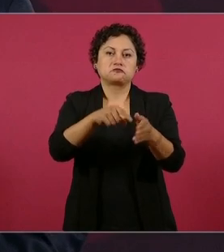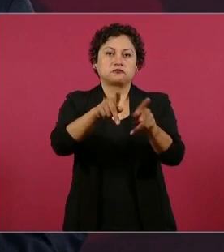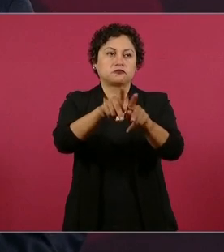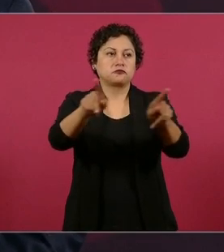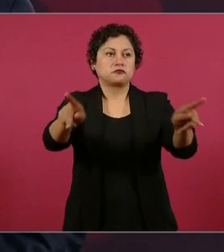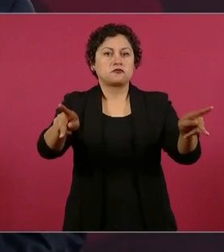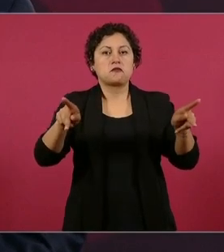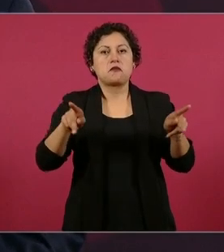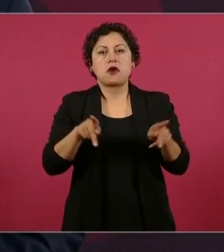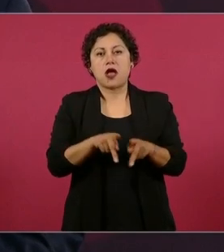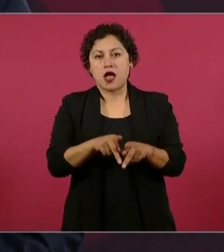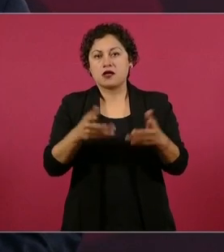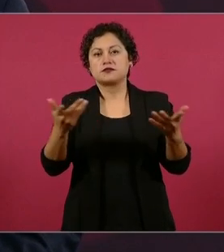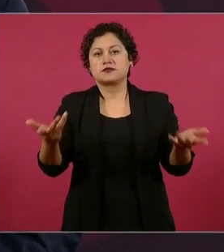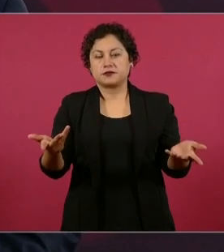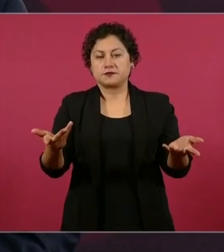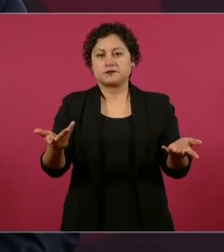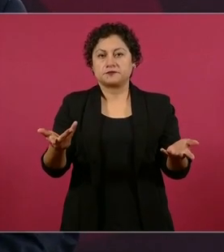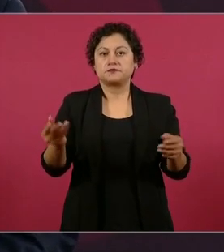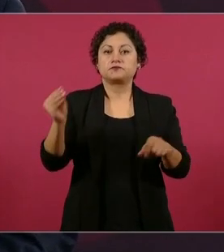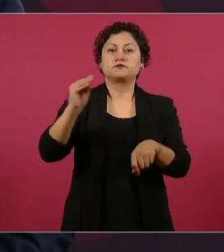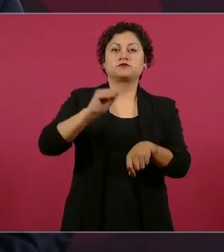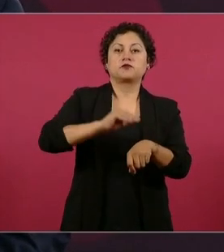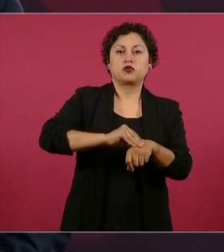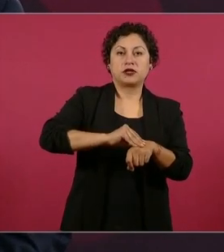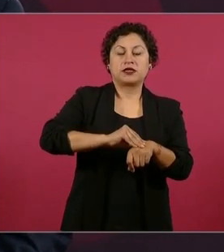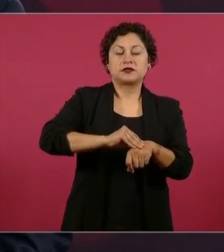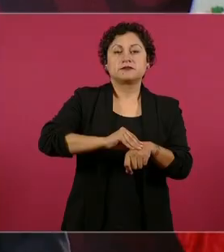se colocaran micrófonos